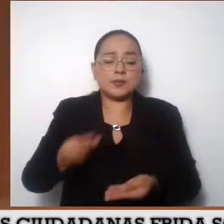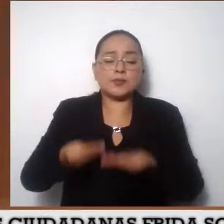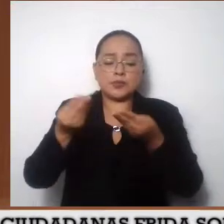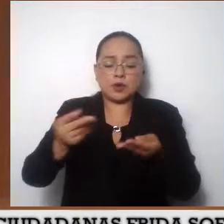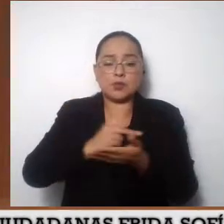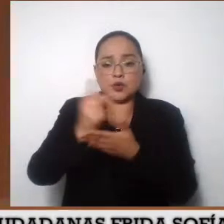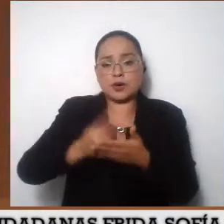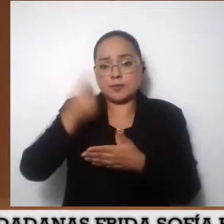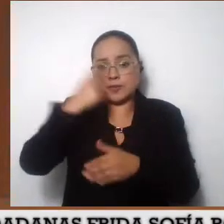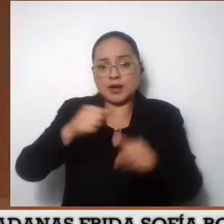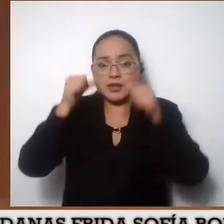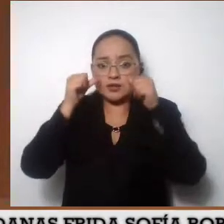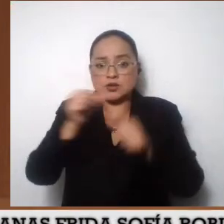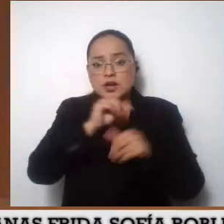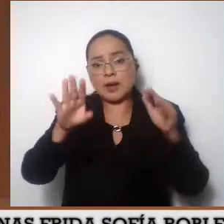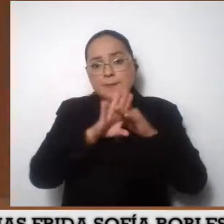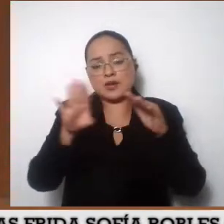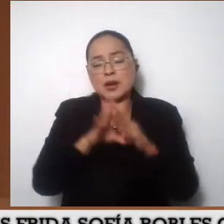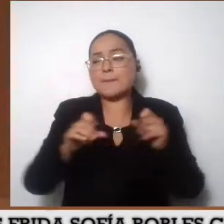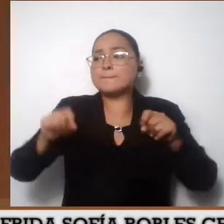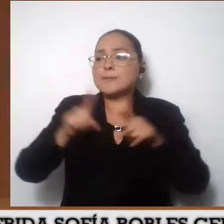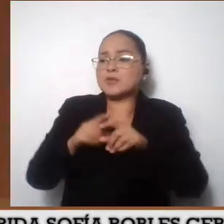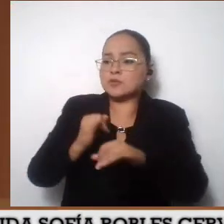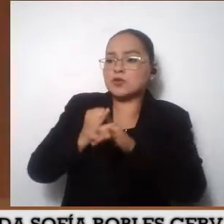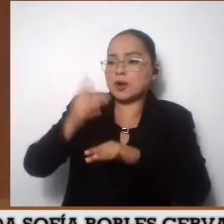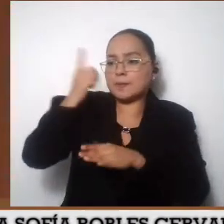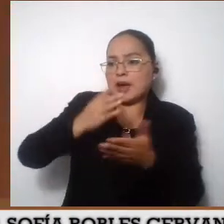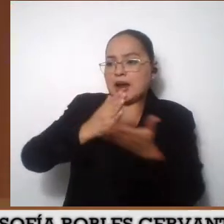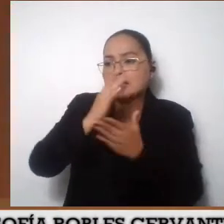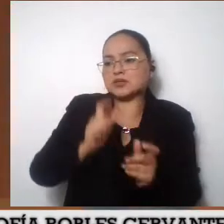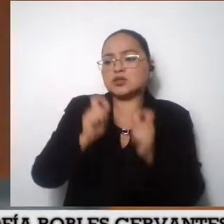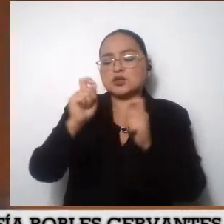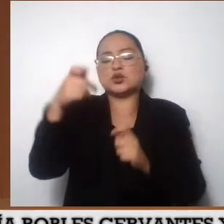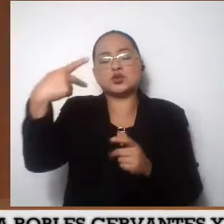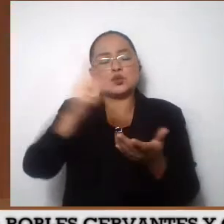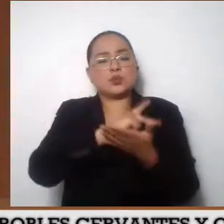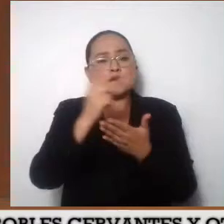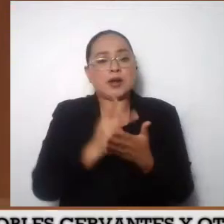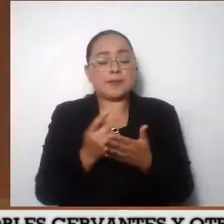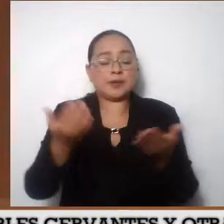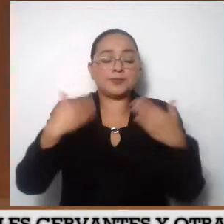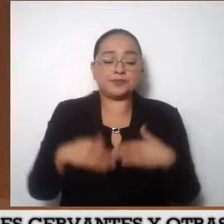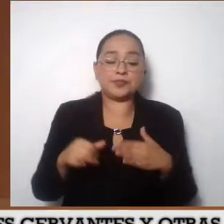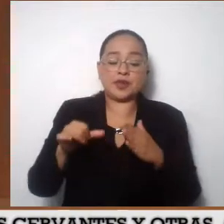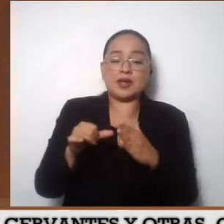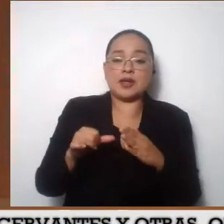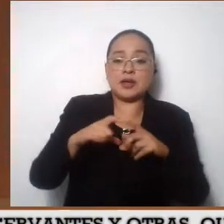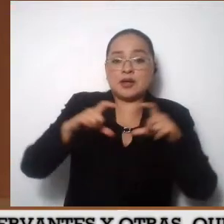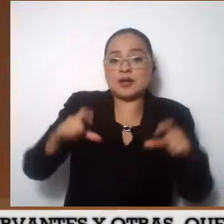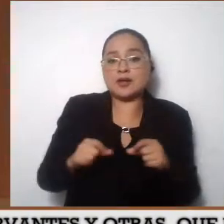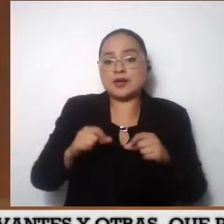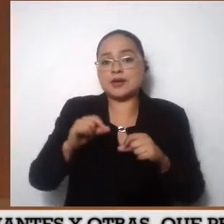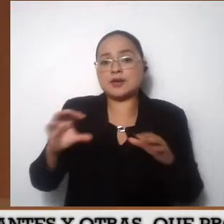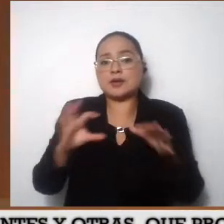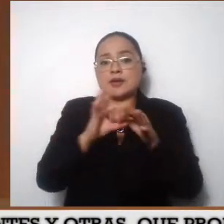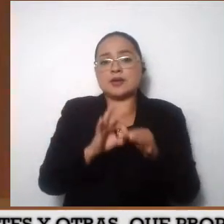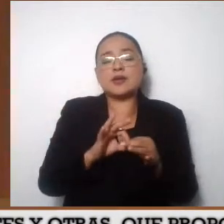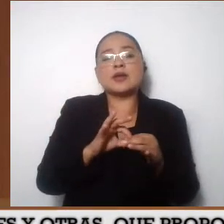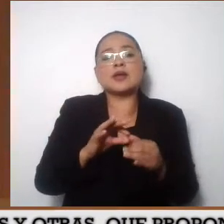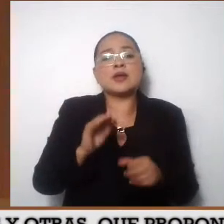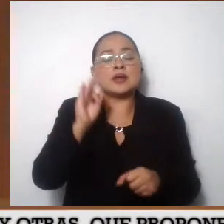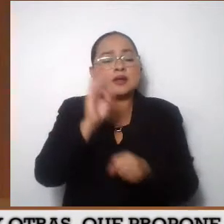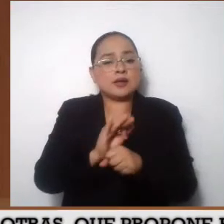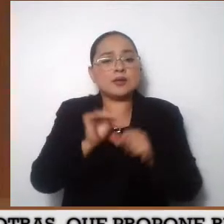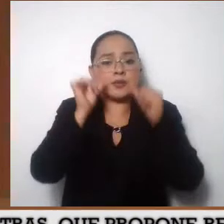y cómo acceder a ellos. Y octava, todas aquellas inherentes a la prevención, protección y atención de las personas